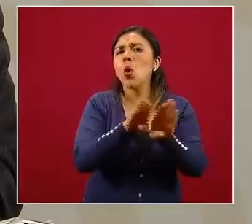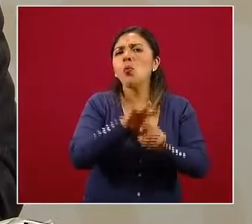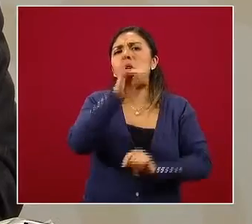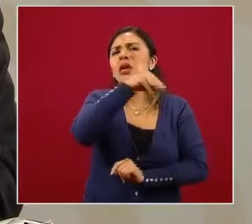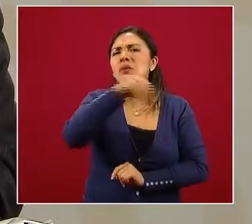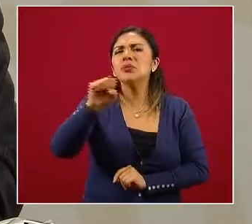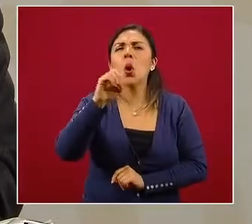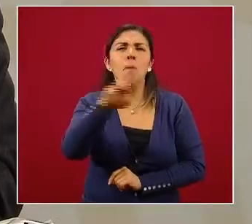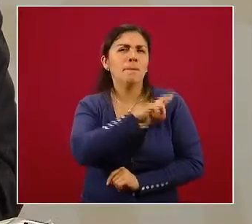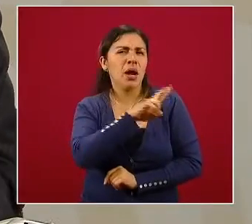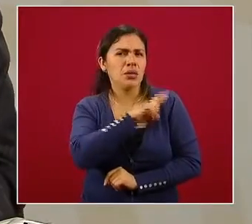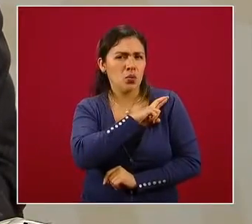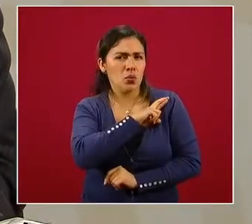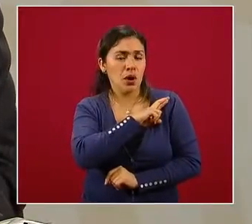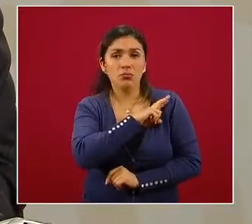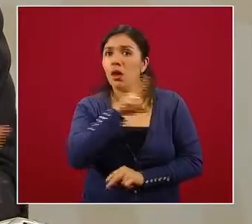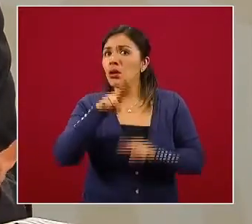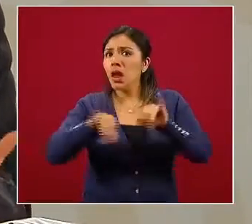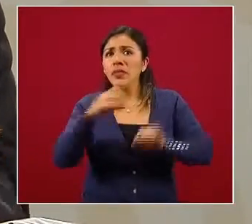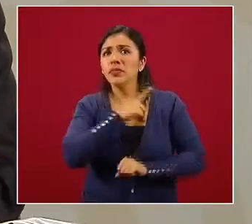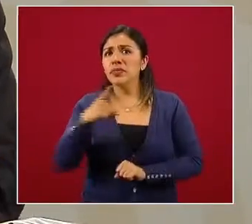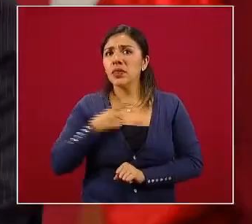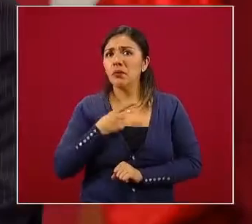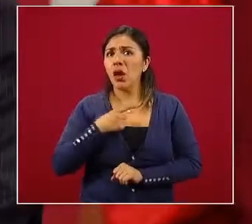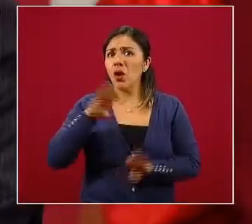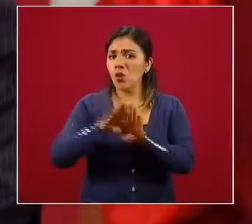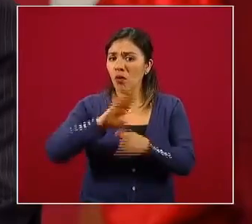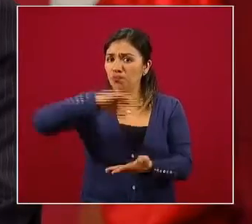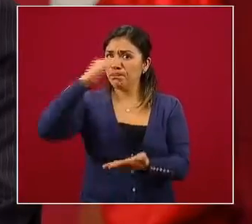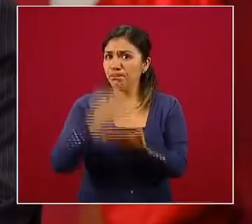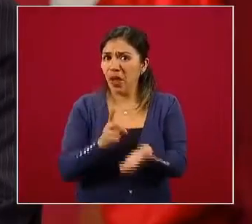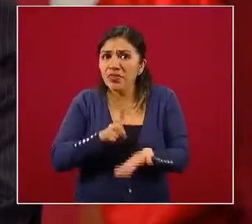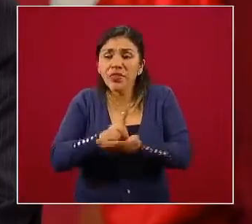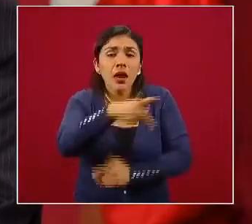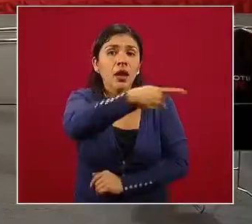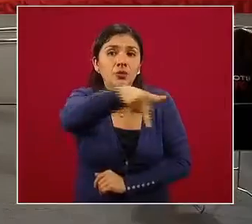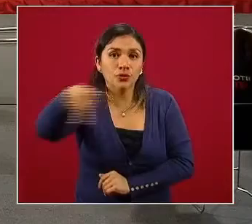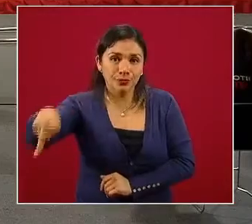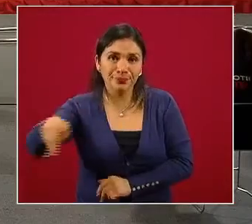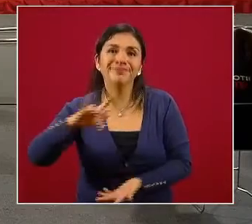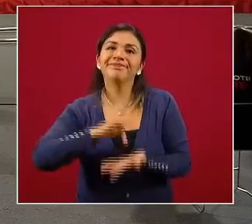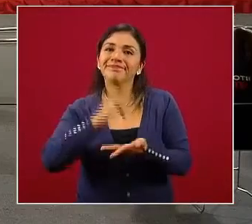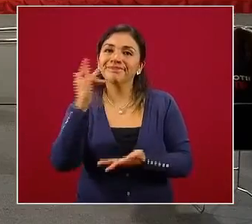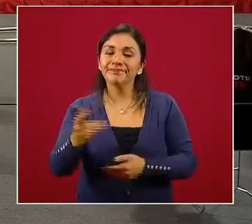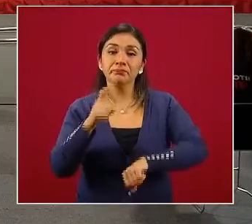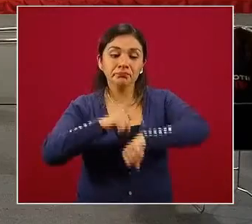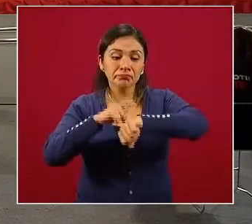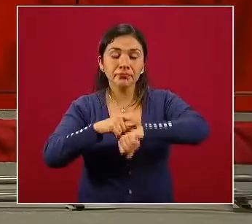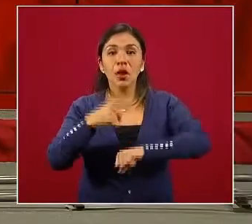las empresas privadas, y nadie debe permitir que se le conculque ese derecho. Muchas